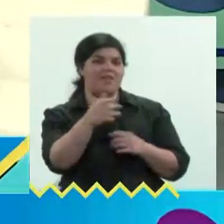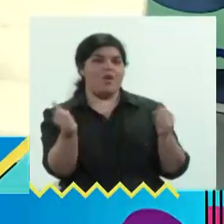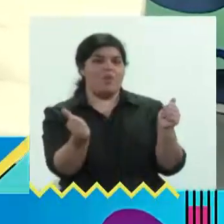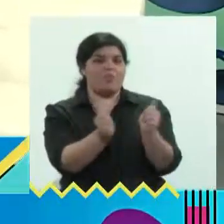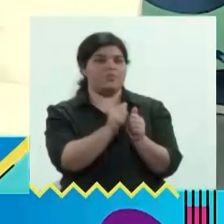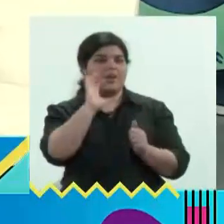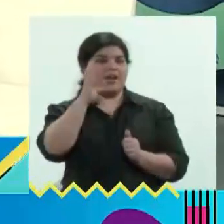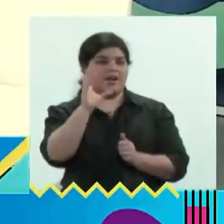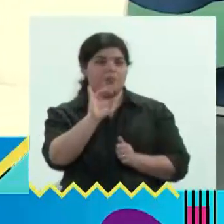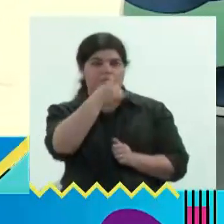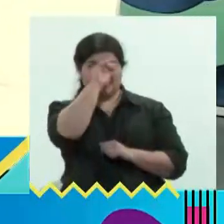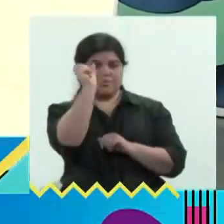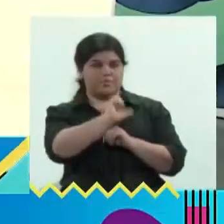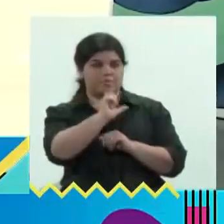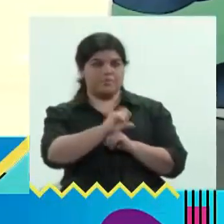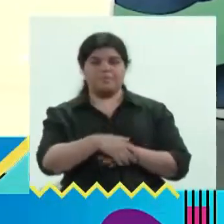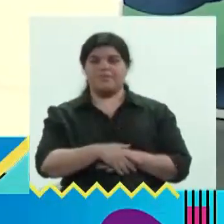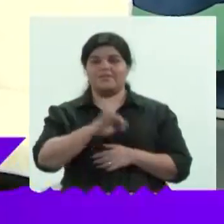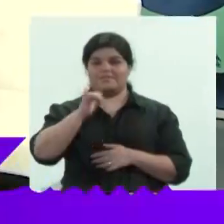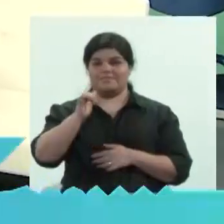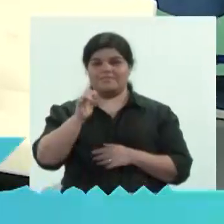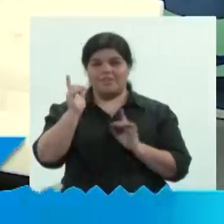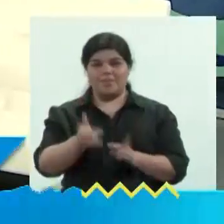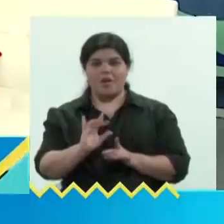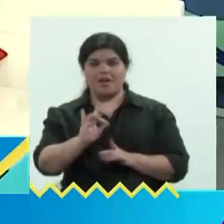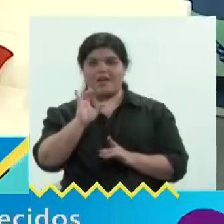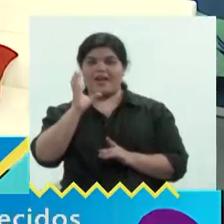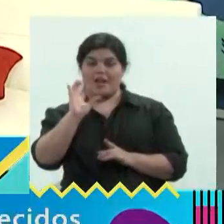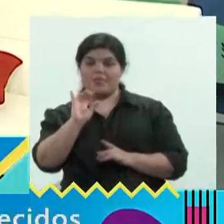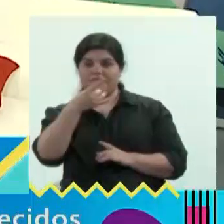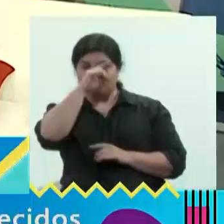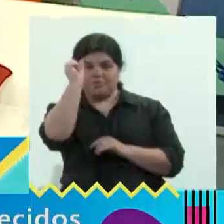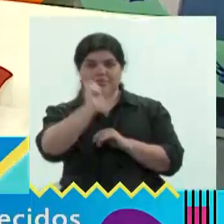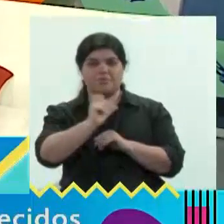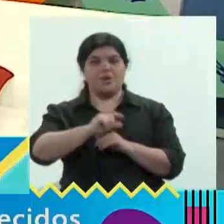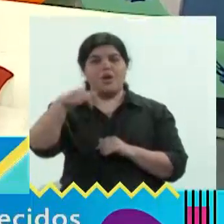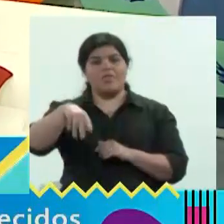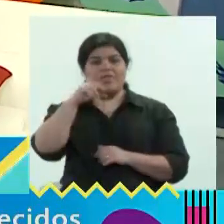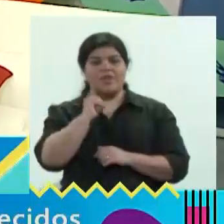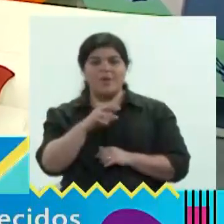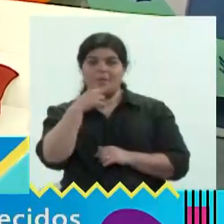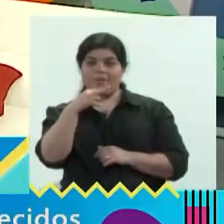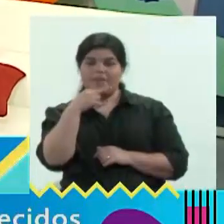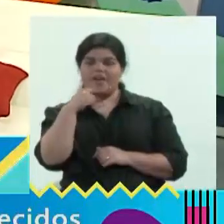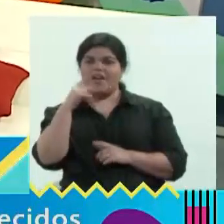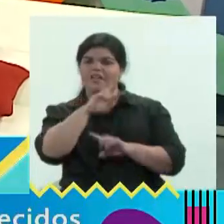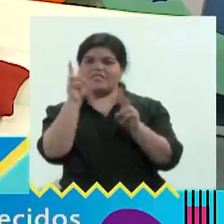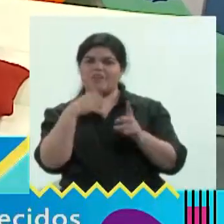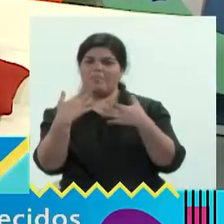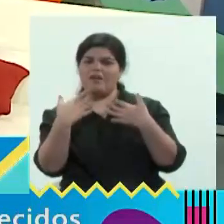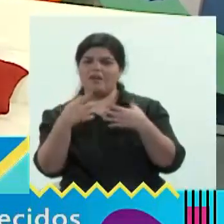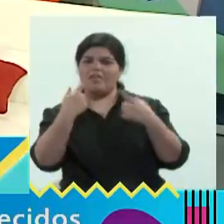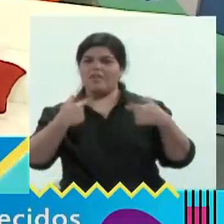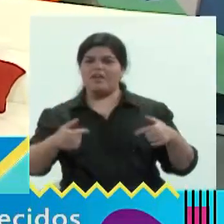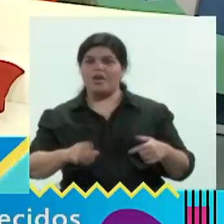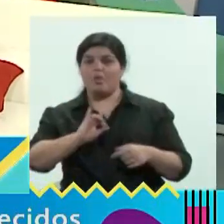del canal de la Universidad Nacional de Cuyo. Por supuesto, y como canal de la Universidad Nacional de Cuyo, hoy viernes nos vamos a permitir hablar de algo que se está haciendo en